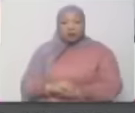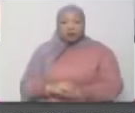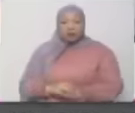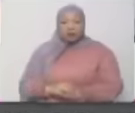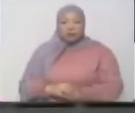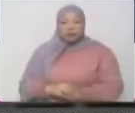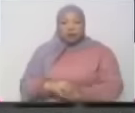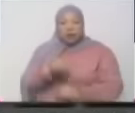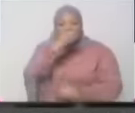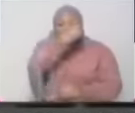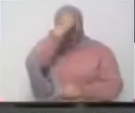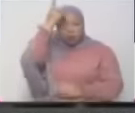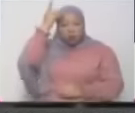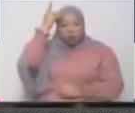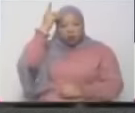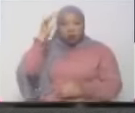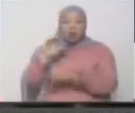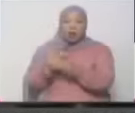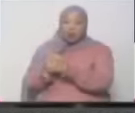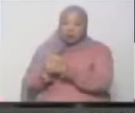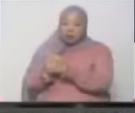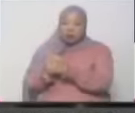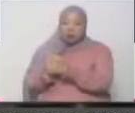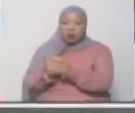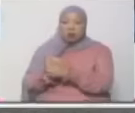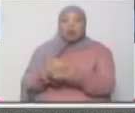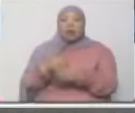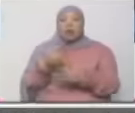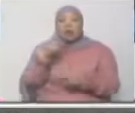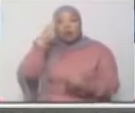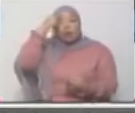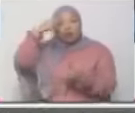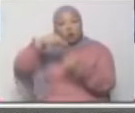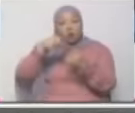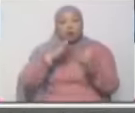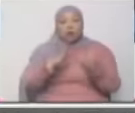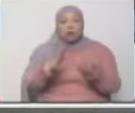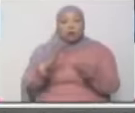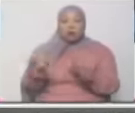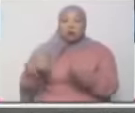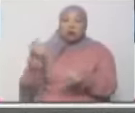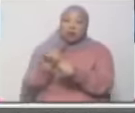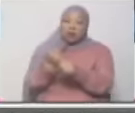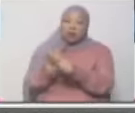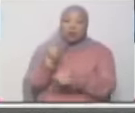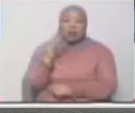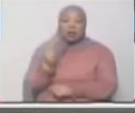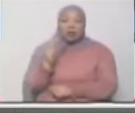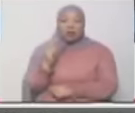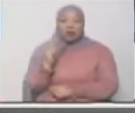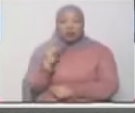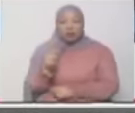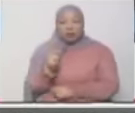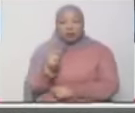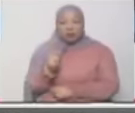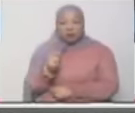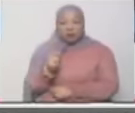Diosdado, compañero, tenemos que tener bien organizado, es la primera tarea que doy. Primera